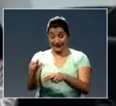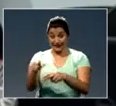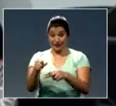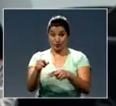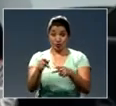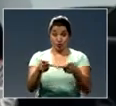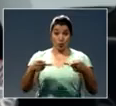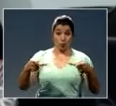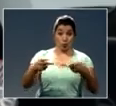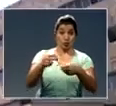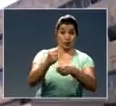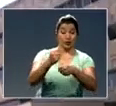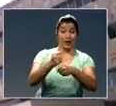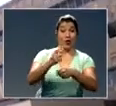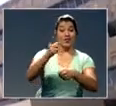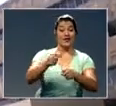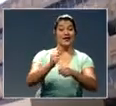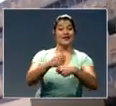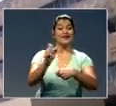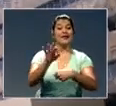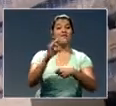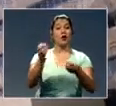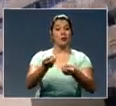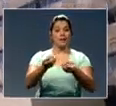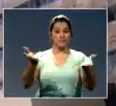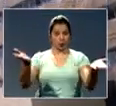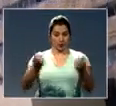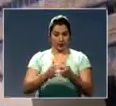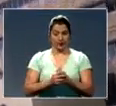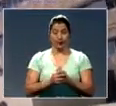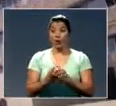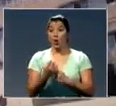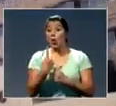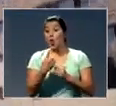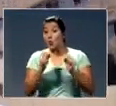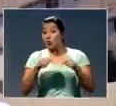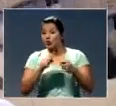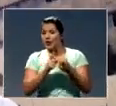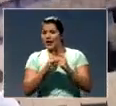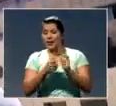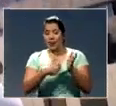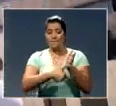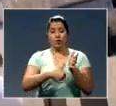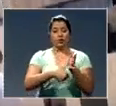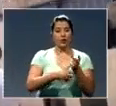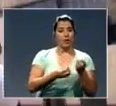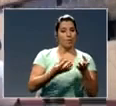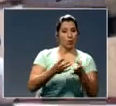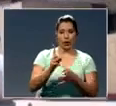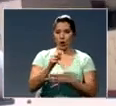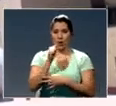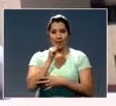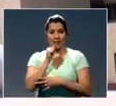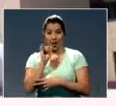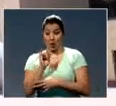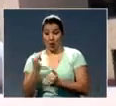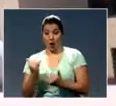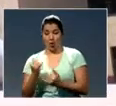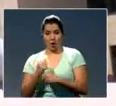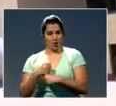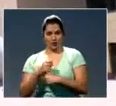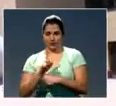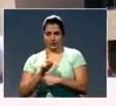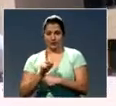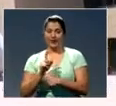pública. Uno de esos posibles cambios es que las votaciones sean públicas y no privadas como se hace actualmente. Se trata